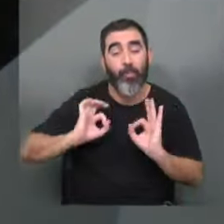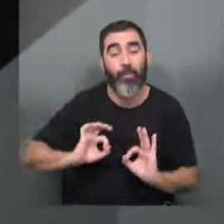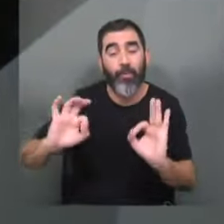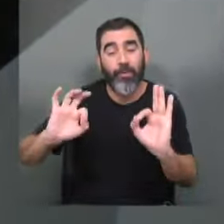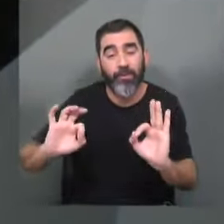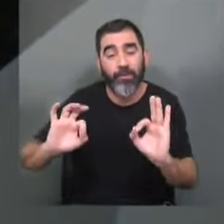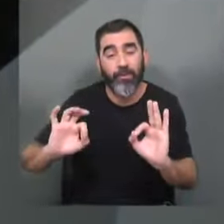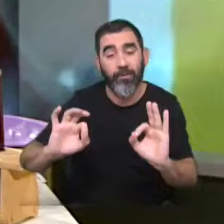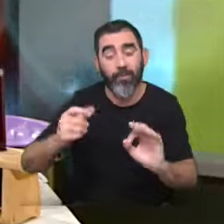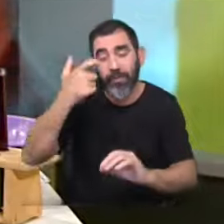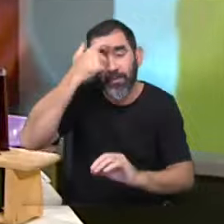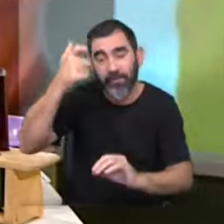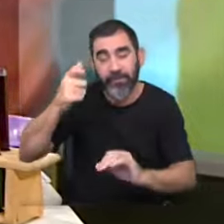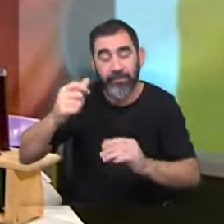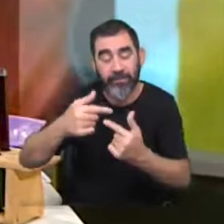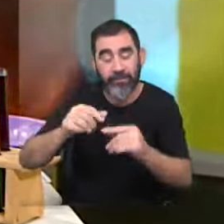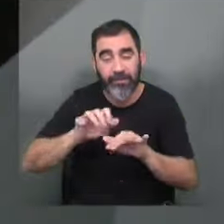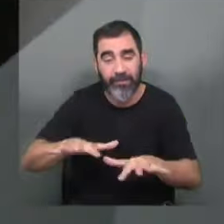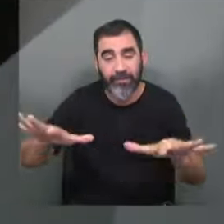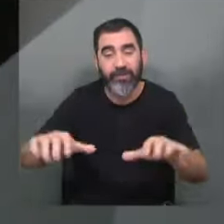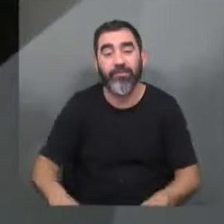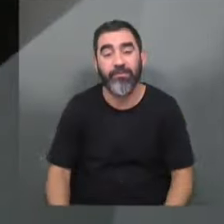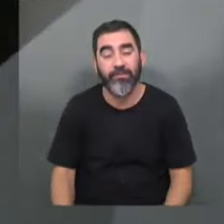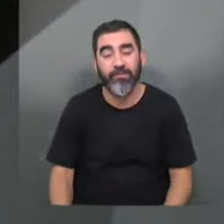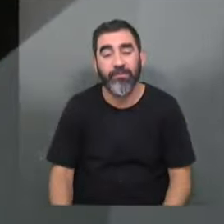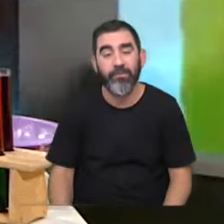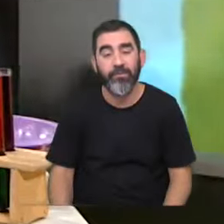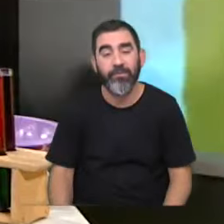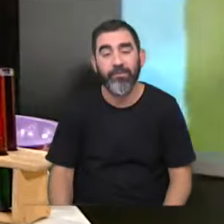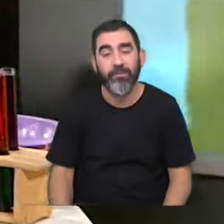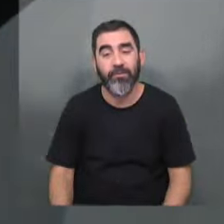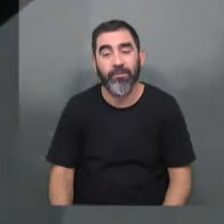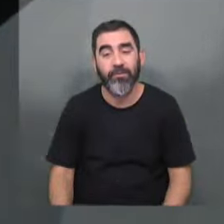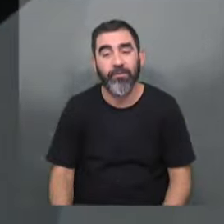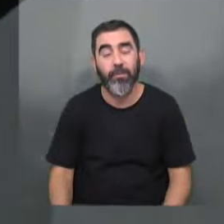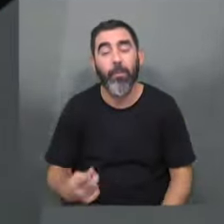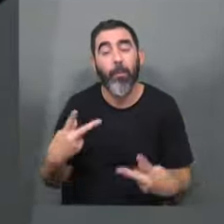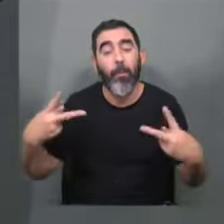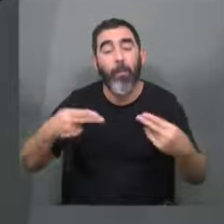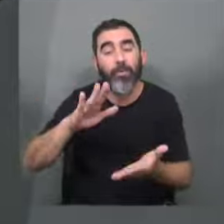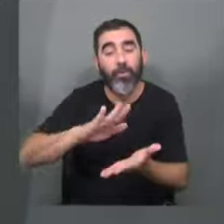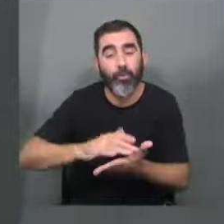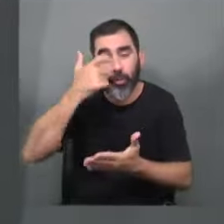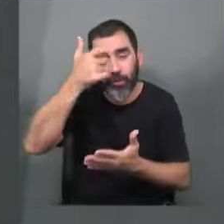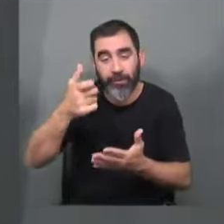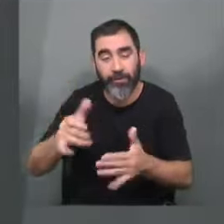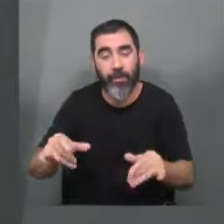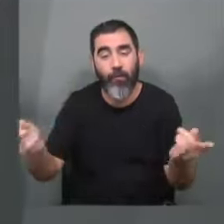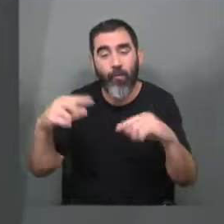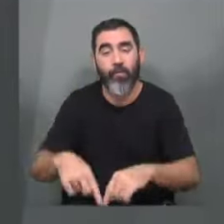para seguir llevando la ciencia por ahí. Exactamente. Muy bien, hasta pronto y muchas gracias. Muchas gracias, Gustavo. Nos vemos. Primera pausa en Sobre Ciencia, ya